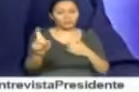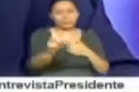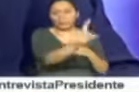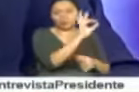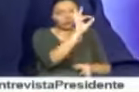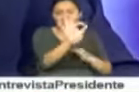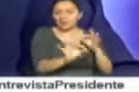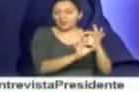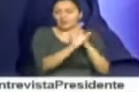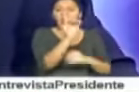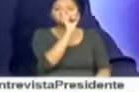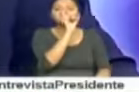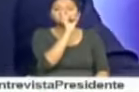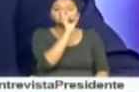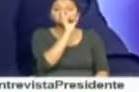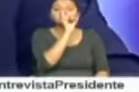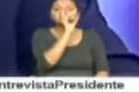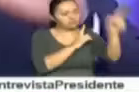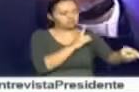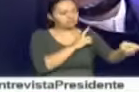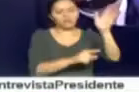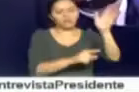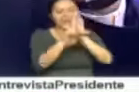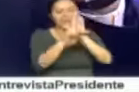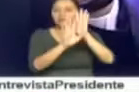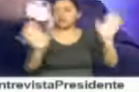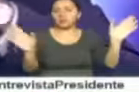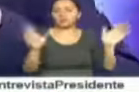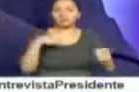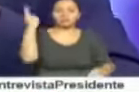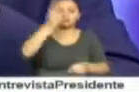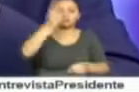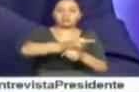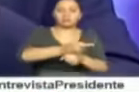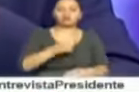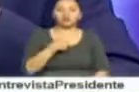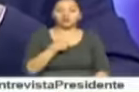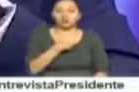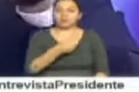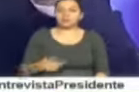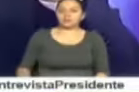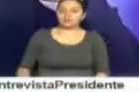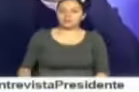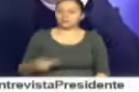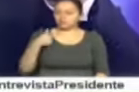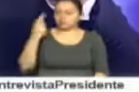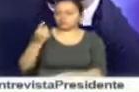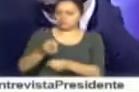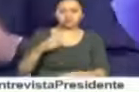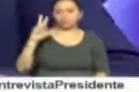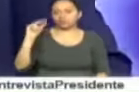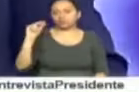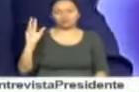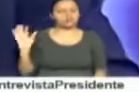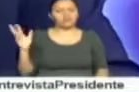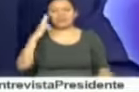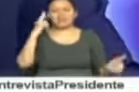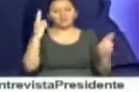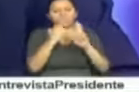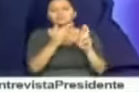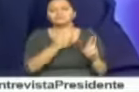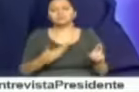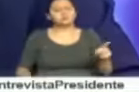no socializaron, no hablaron de retroactividad de la ley, pero era propuesta por el alto mando. Ahora que un presidente civil lo proponga, eso es inadmisible, porque ellos no reconocen